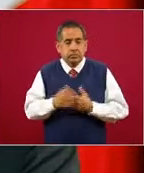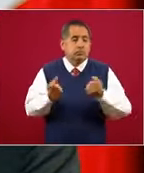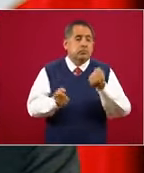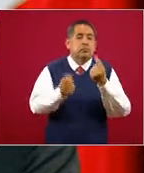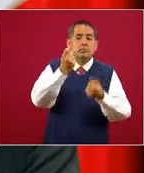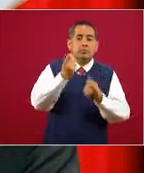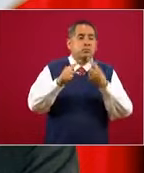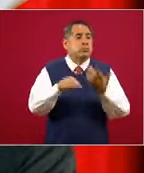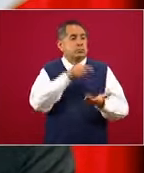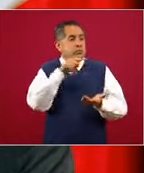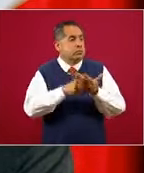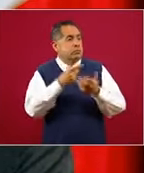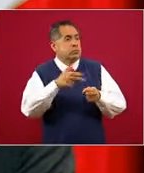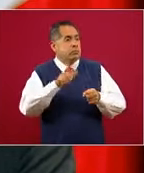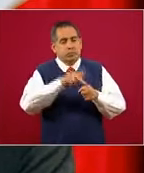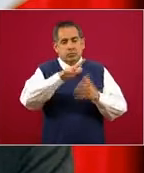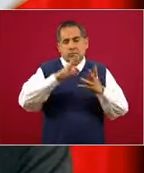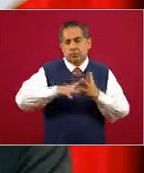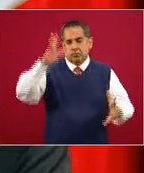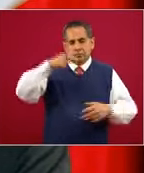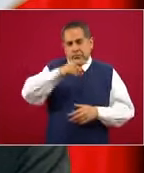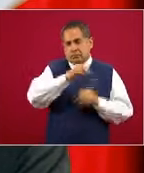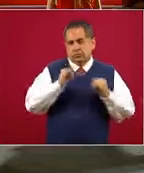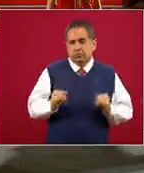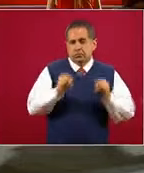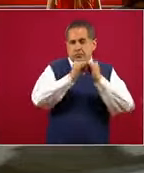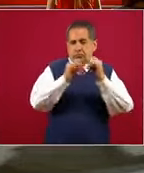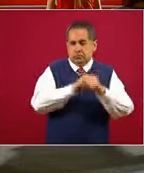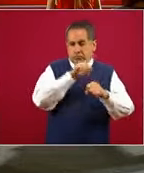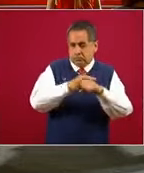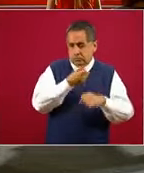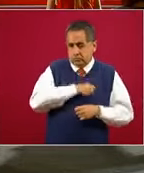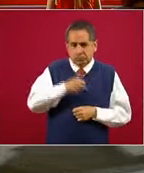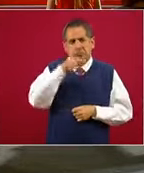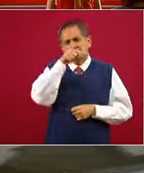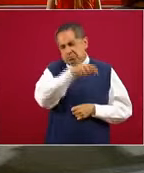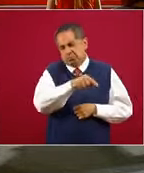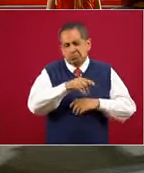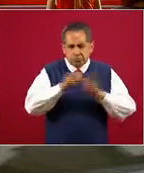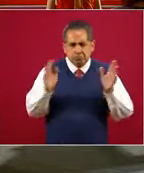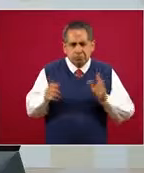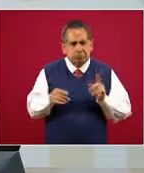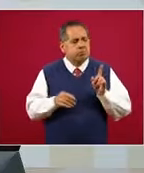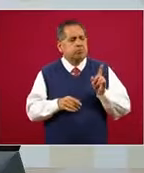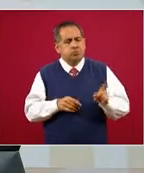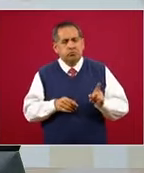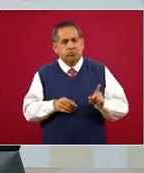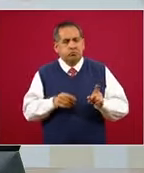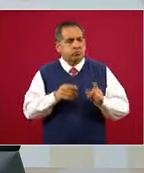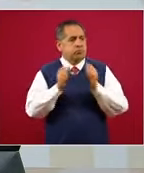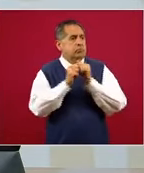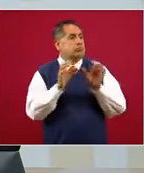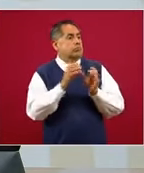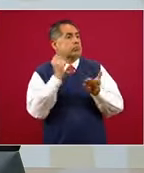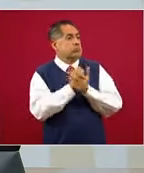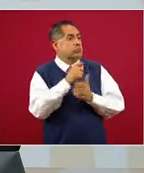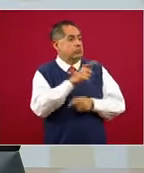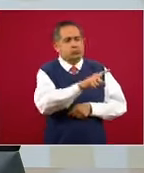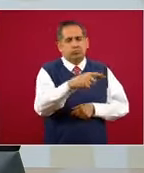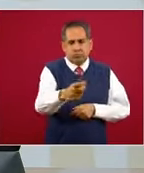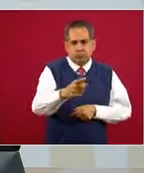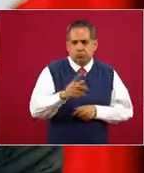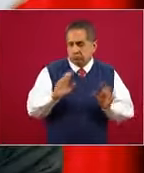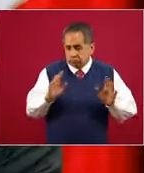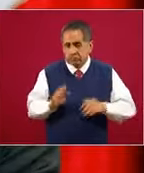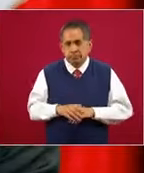ciertas unidades de salud, mayormente los institutos nacionales de salud, que estaban acreditados.